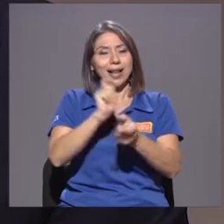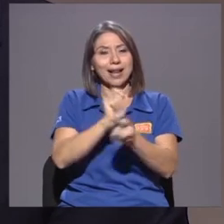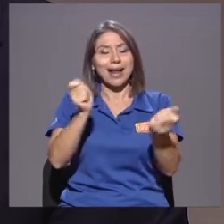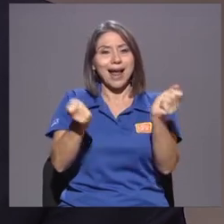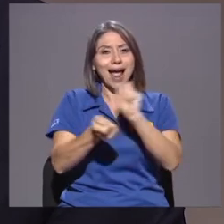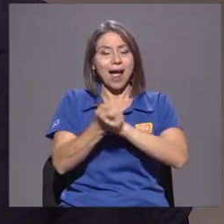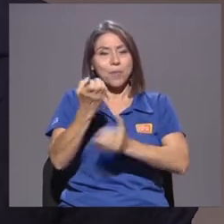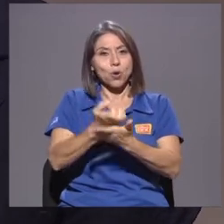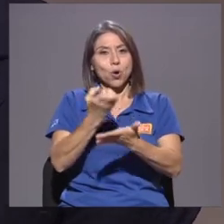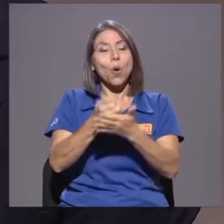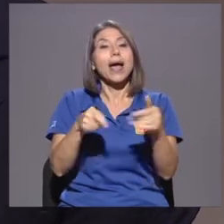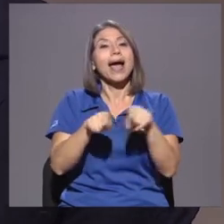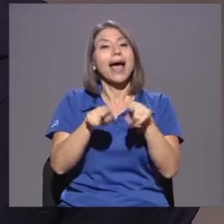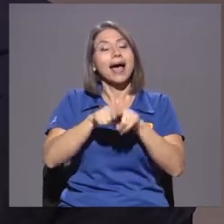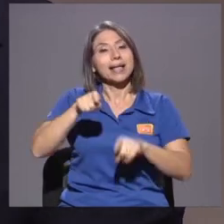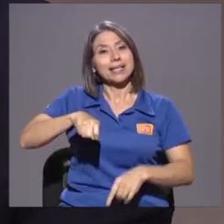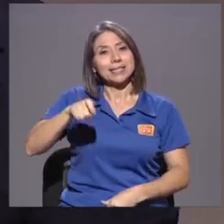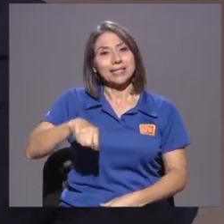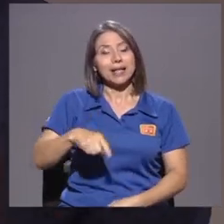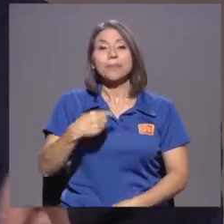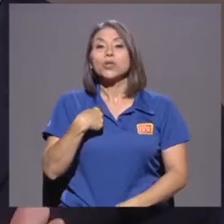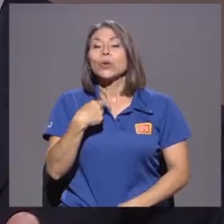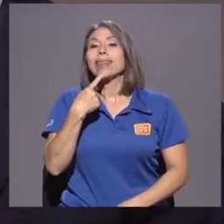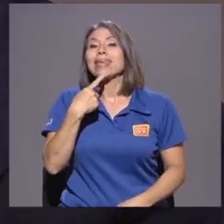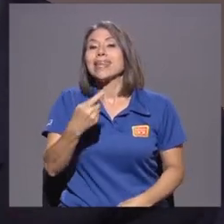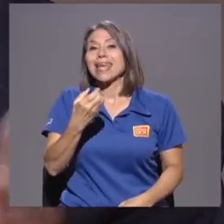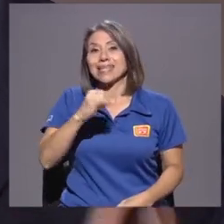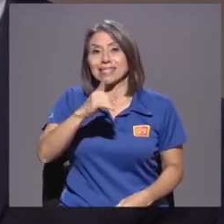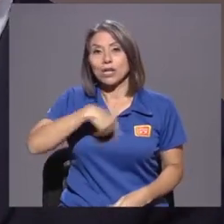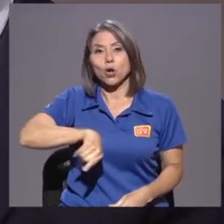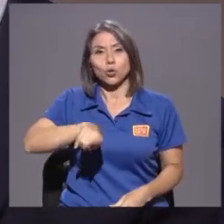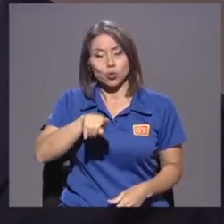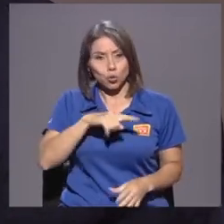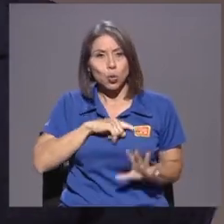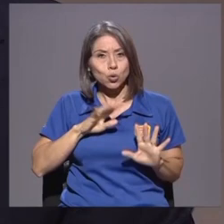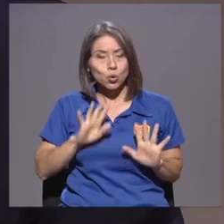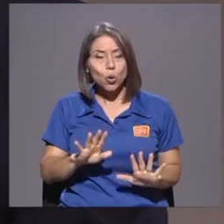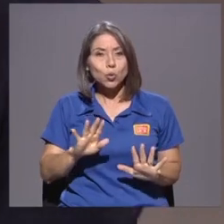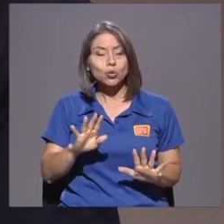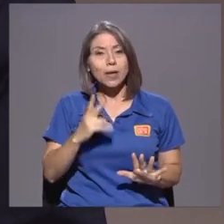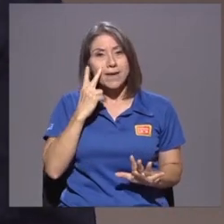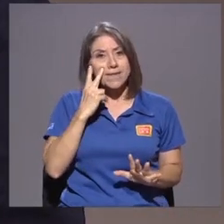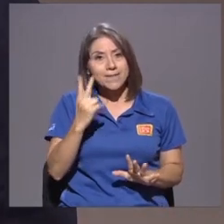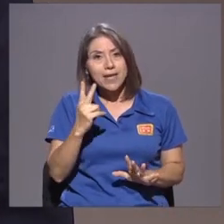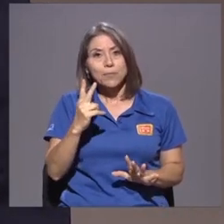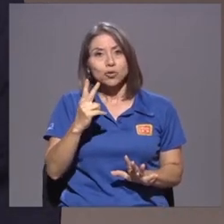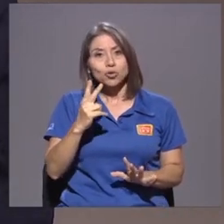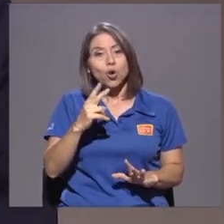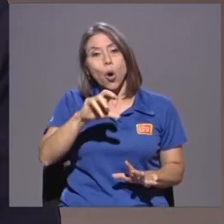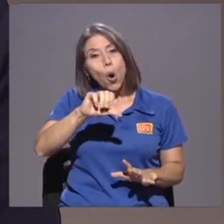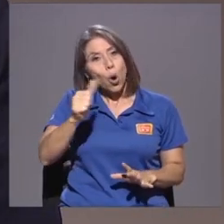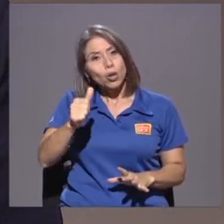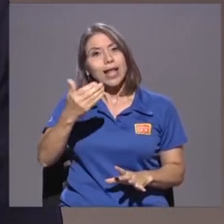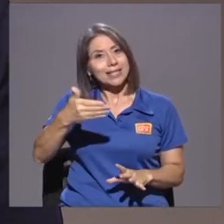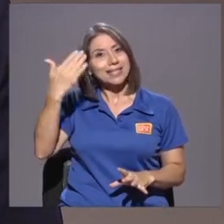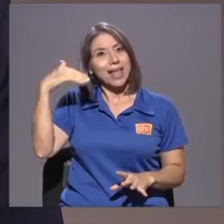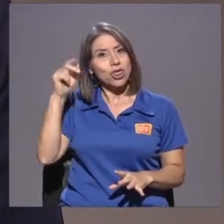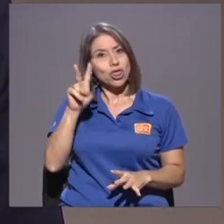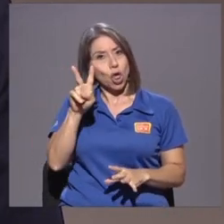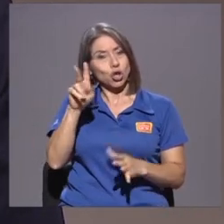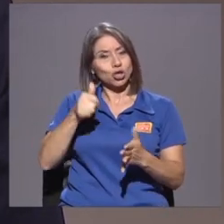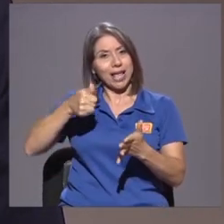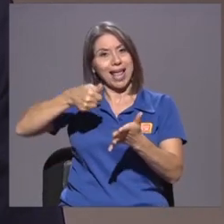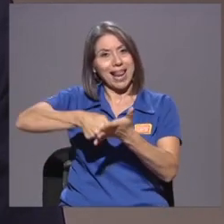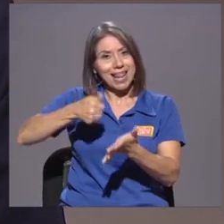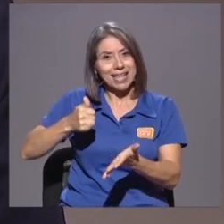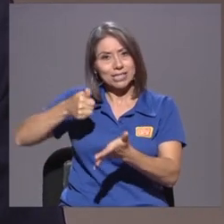además lo necesita yo diría que si nos retrotraemos a las otras dos elecciones en la que se